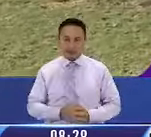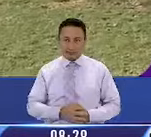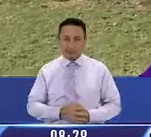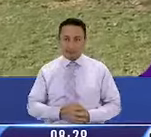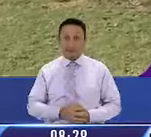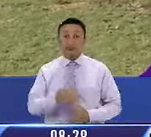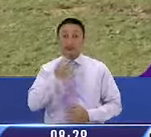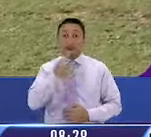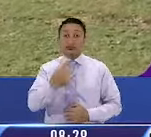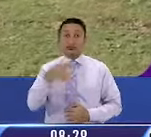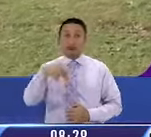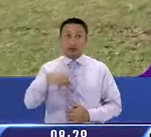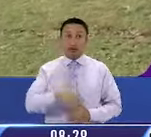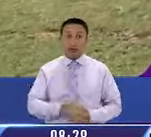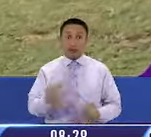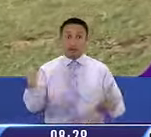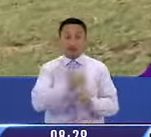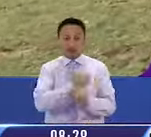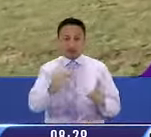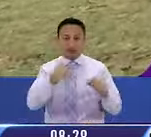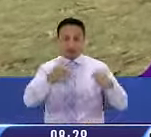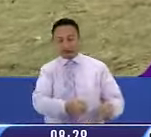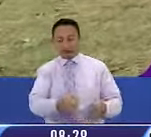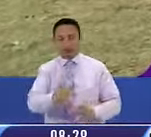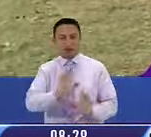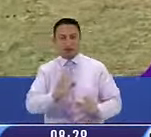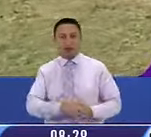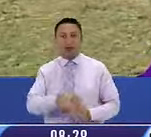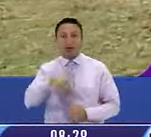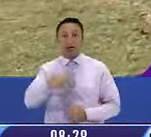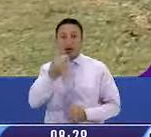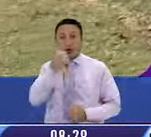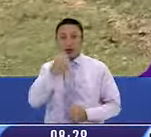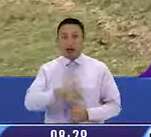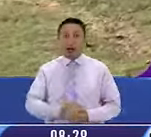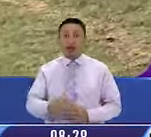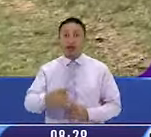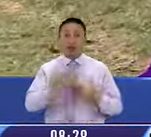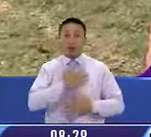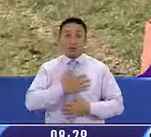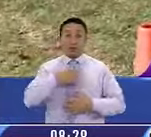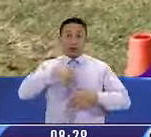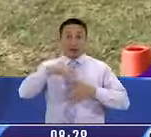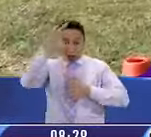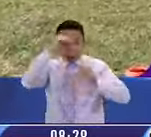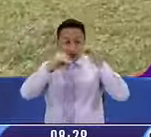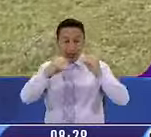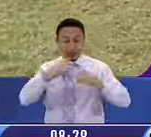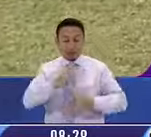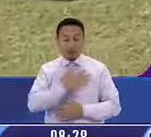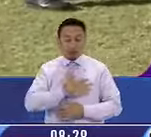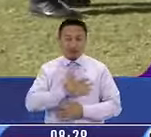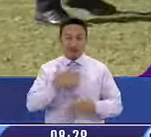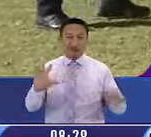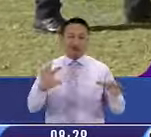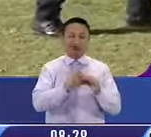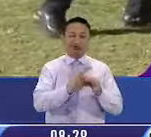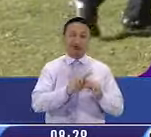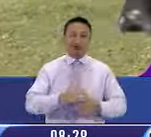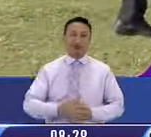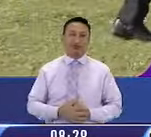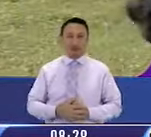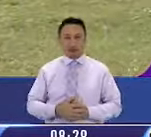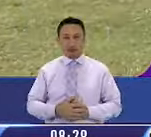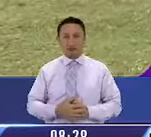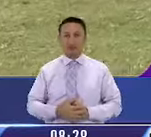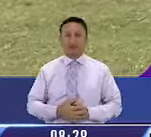decir, sin ejercer maltrato, sin ejercer presión, y que de esta manera el can disfrute y forme un buen vínculo con su tutor.